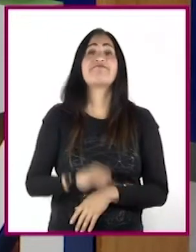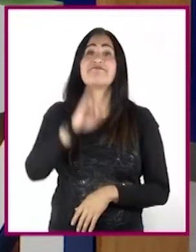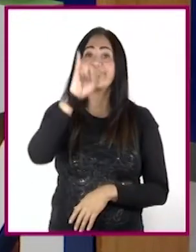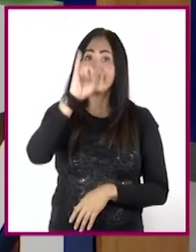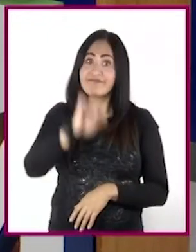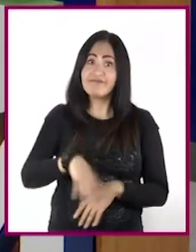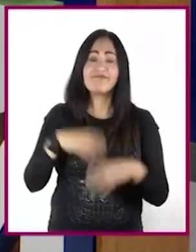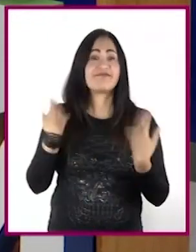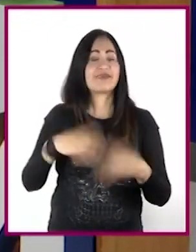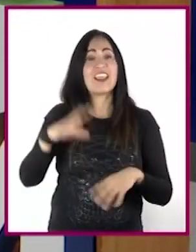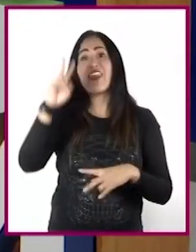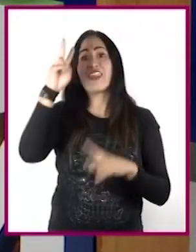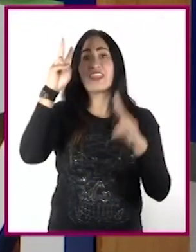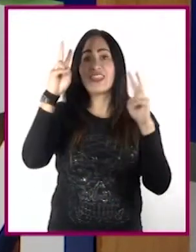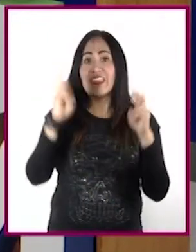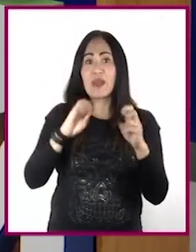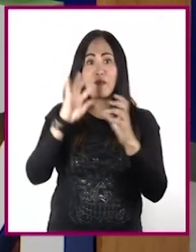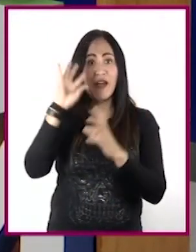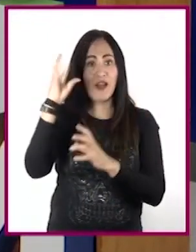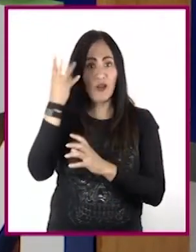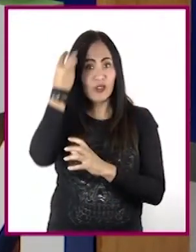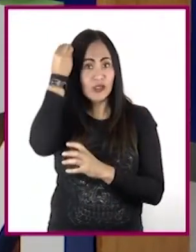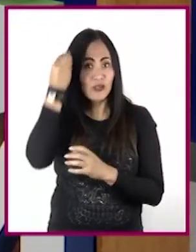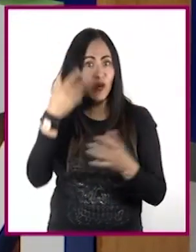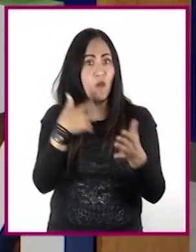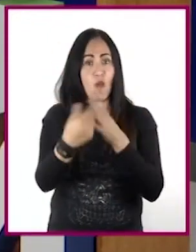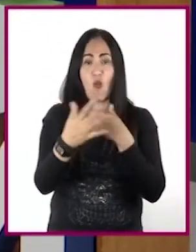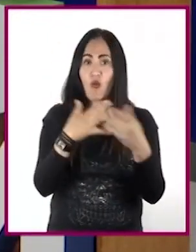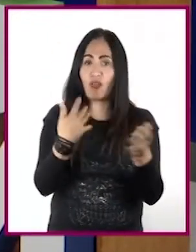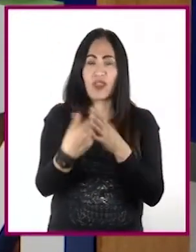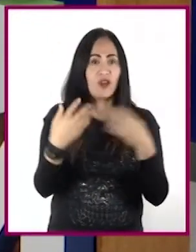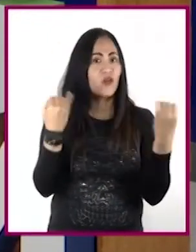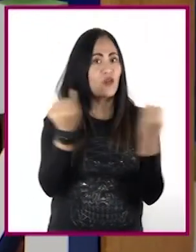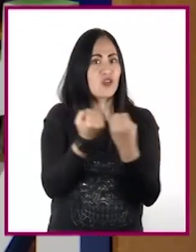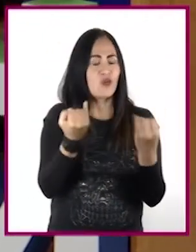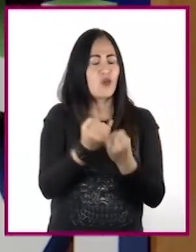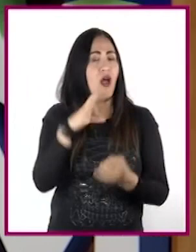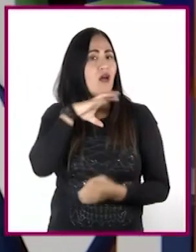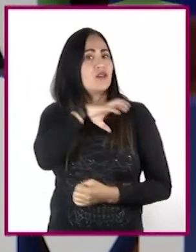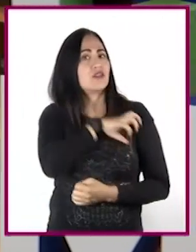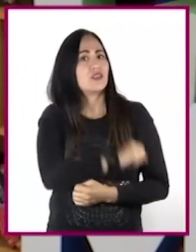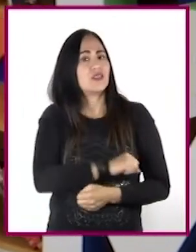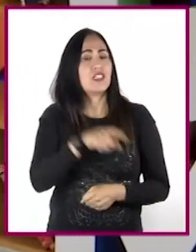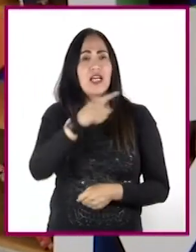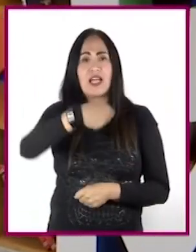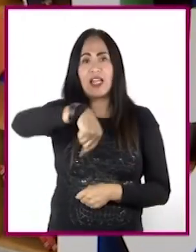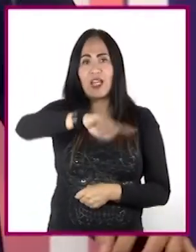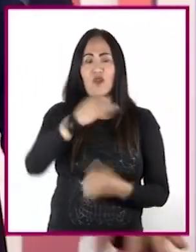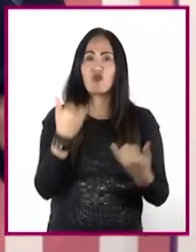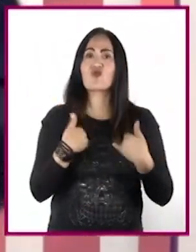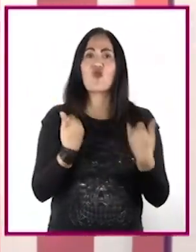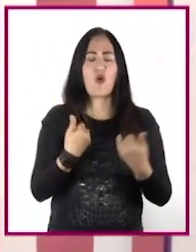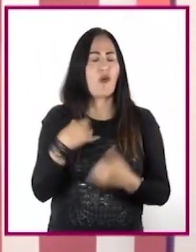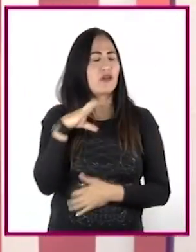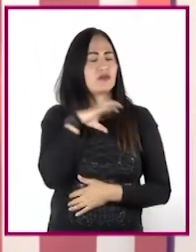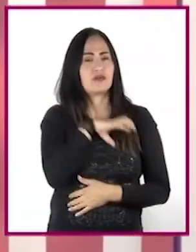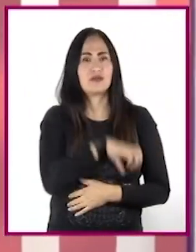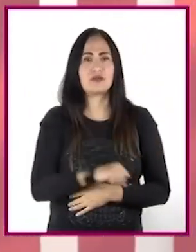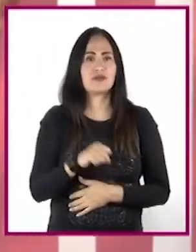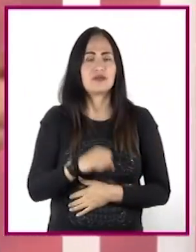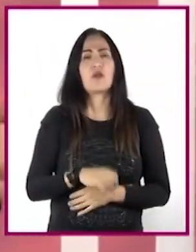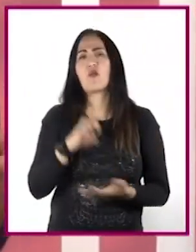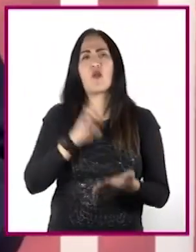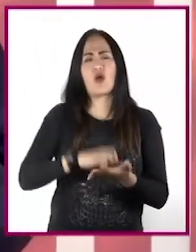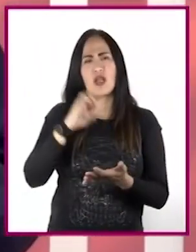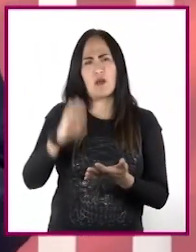actual, apasionante y me atrevo a decir que más para la población adolescente. A mí se me ocurre un tema como